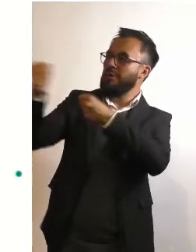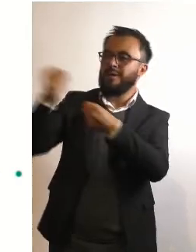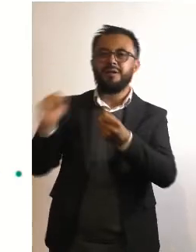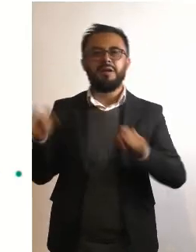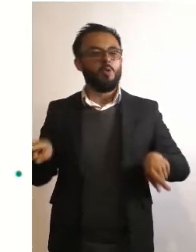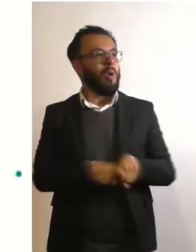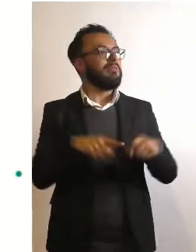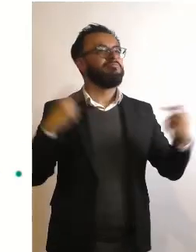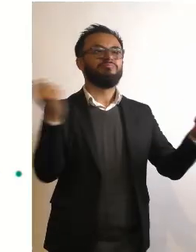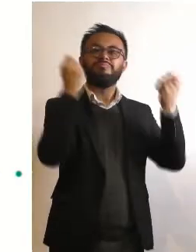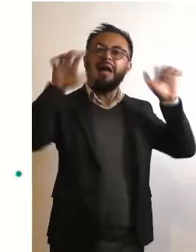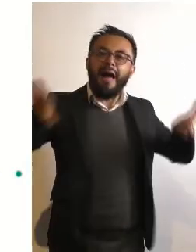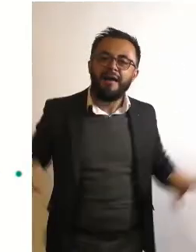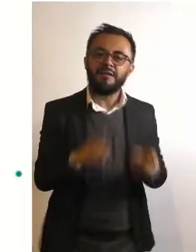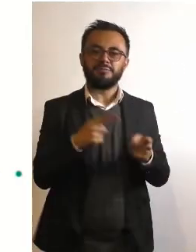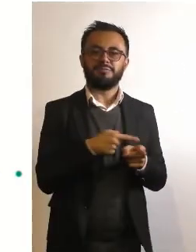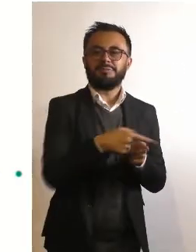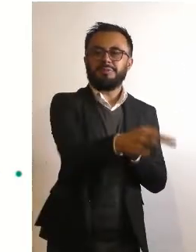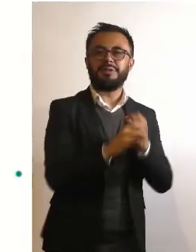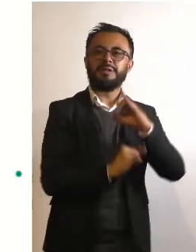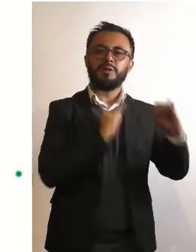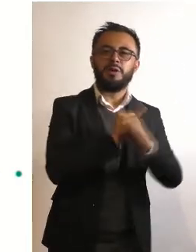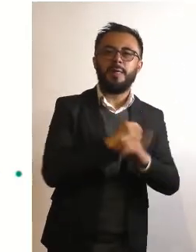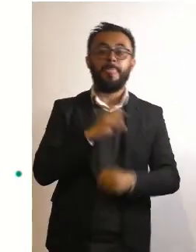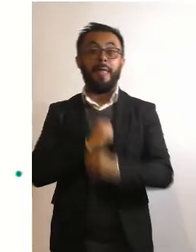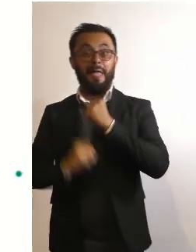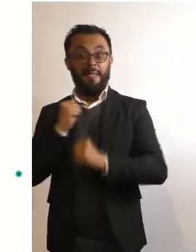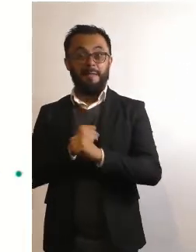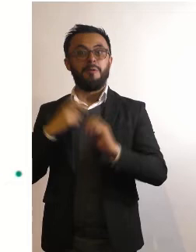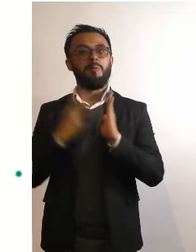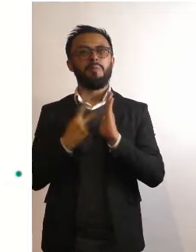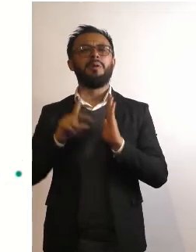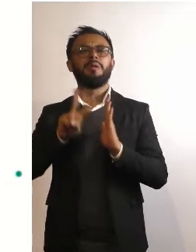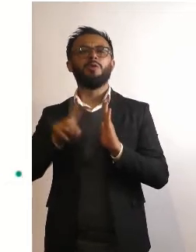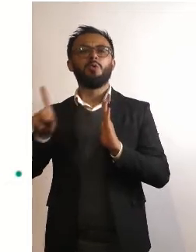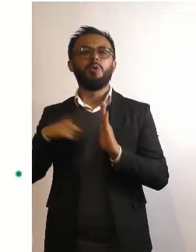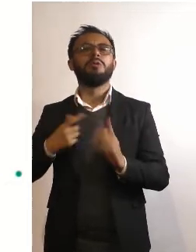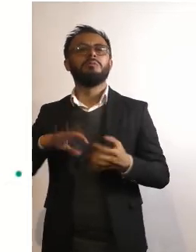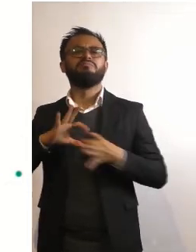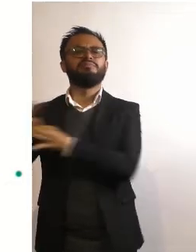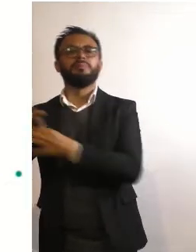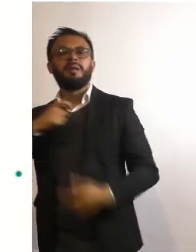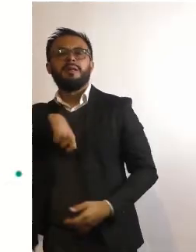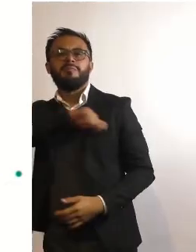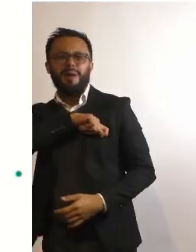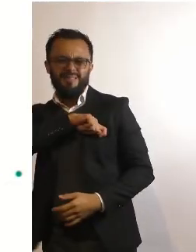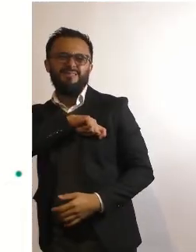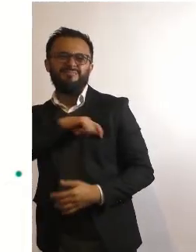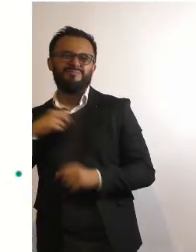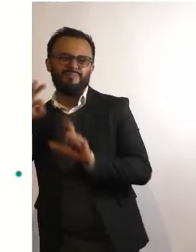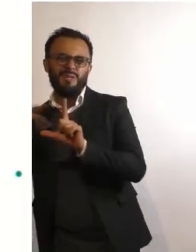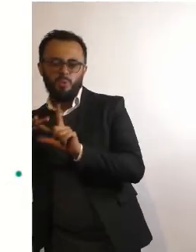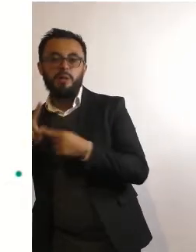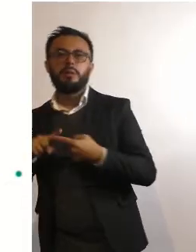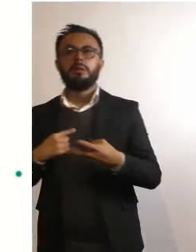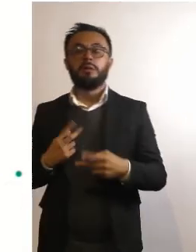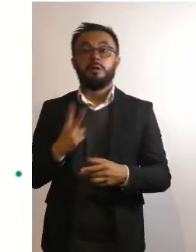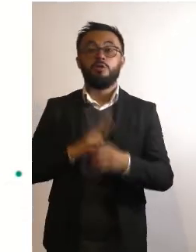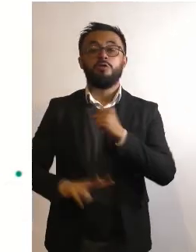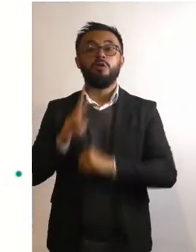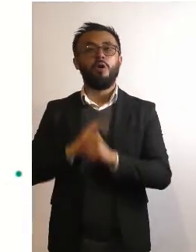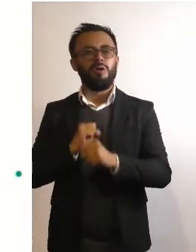el 2021, uno con España virtual, y 2021, dos con Estados Unidos.